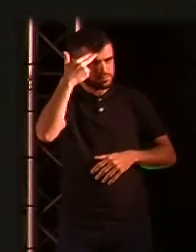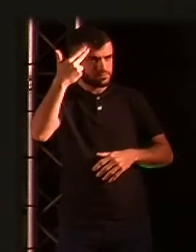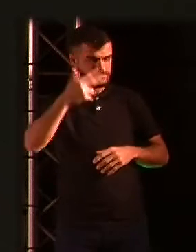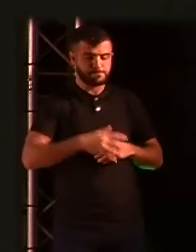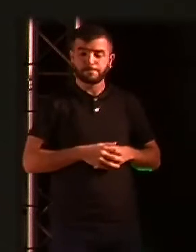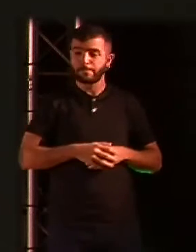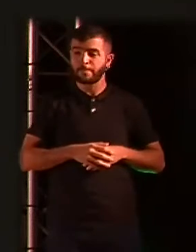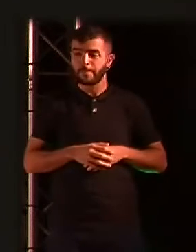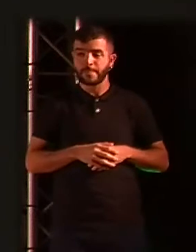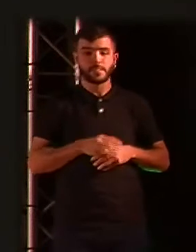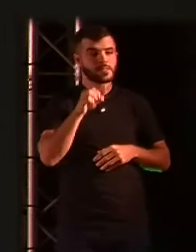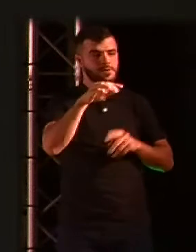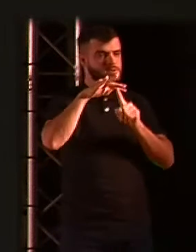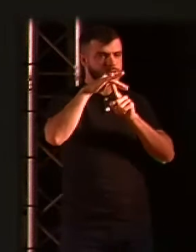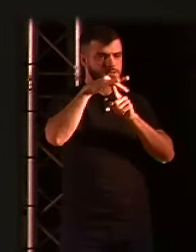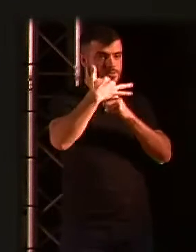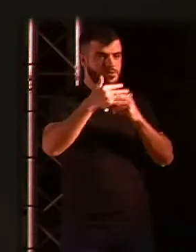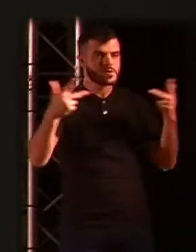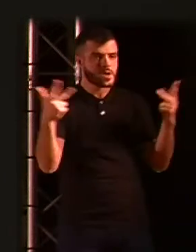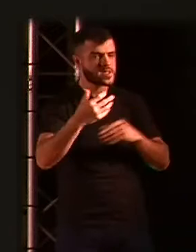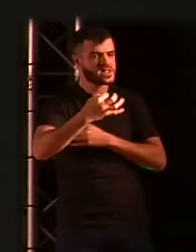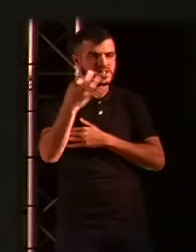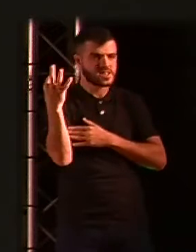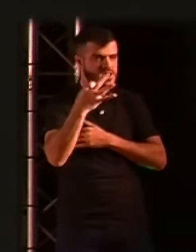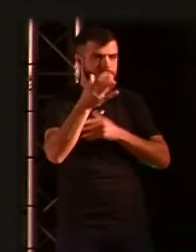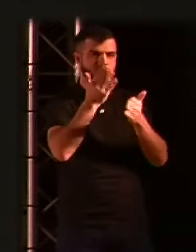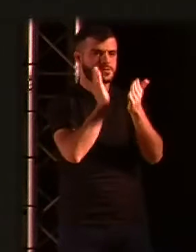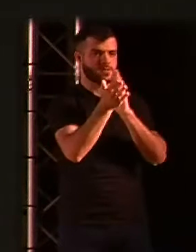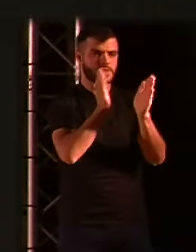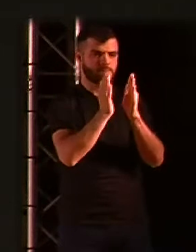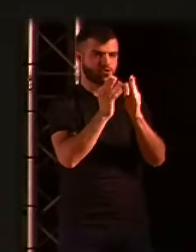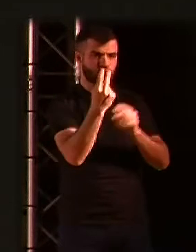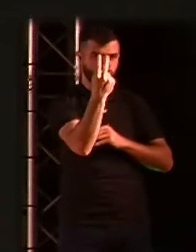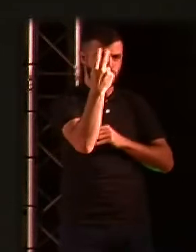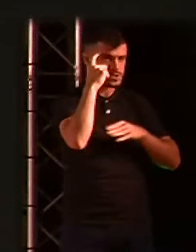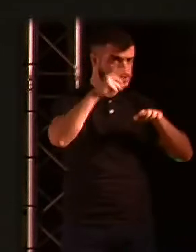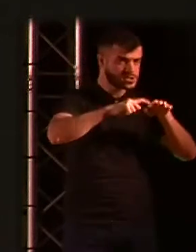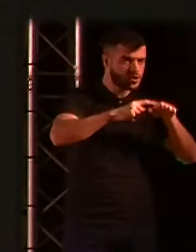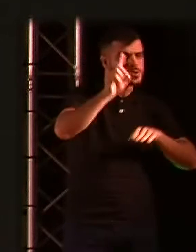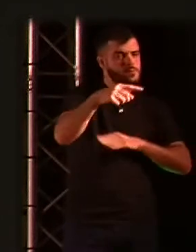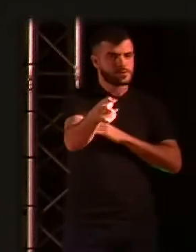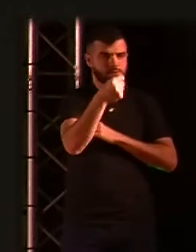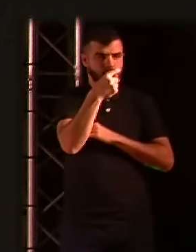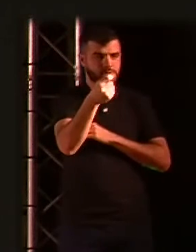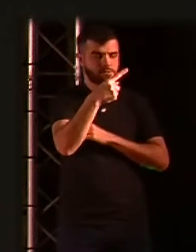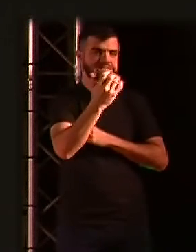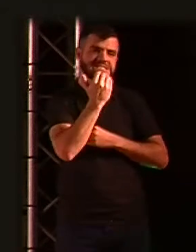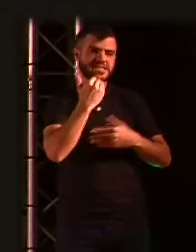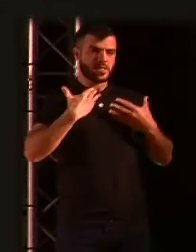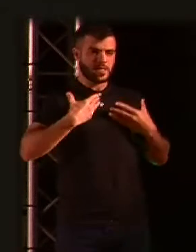casos, es necesario tratamiento farmacológico y psicológico. En los casos más leves, no es